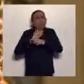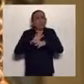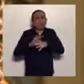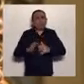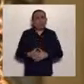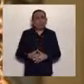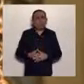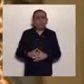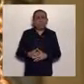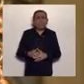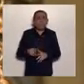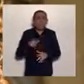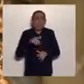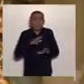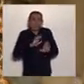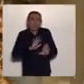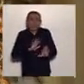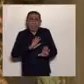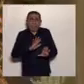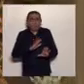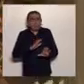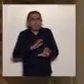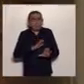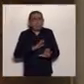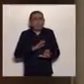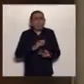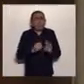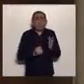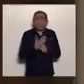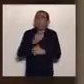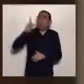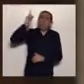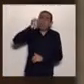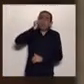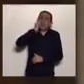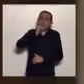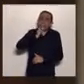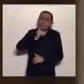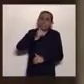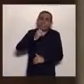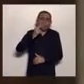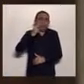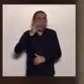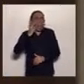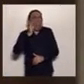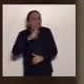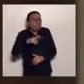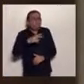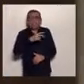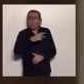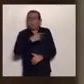angular. Esto ha sido hecho por el Señor y es admirable